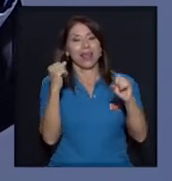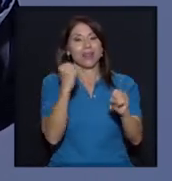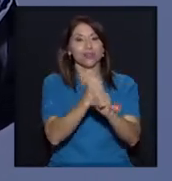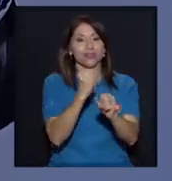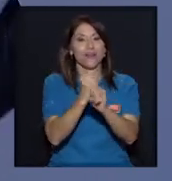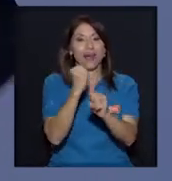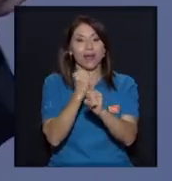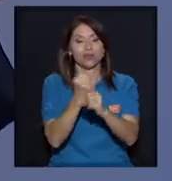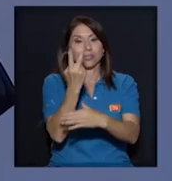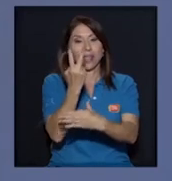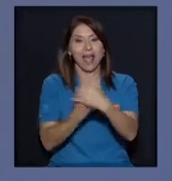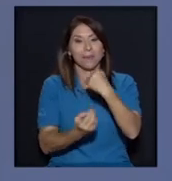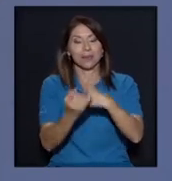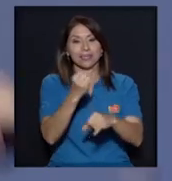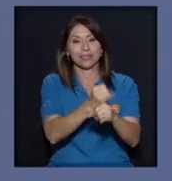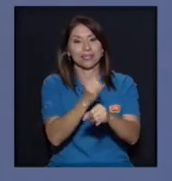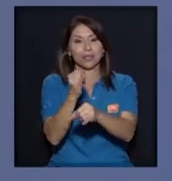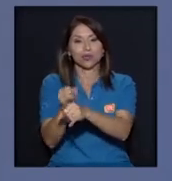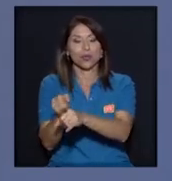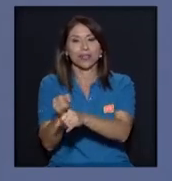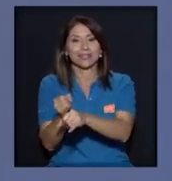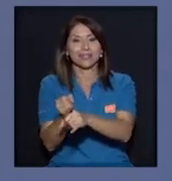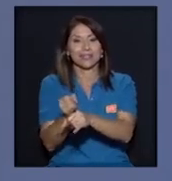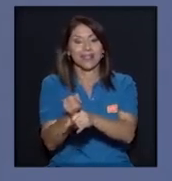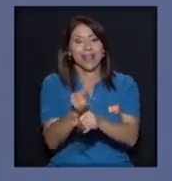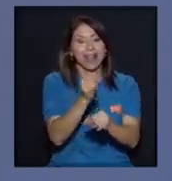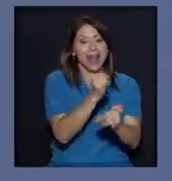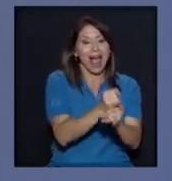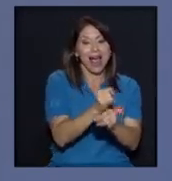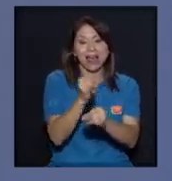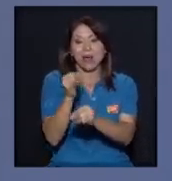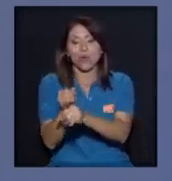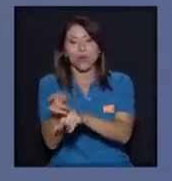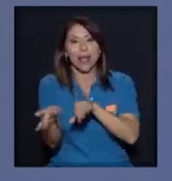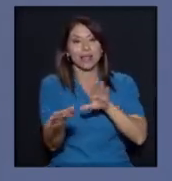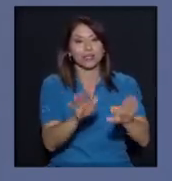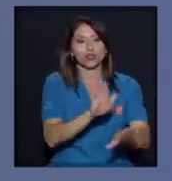hacen ambas instituciones, cada una en su ámbito. ¿Qué más incluye